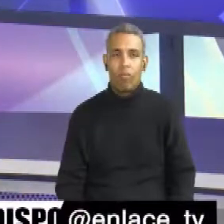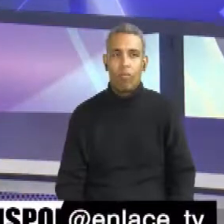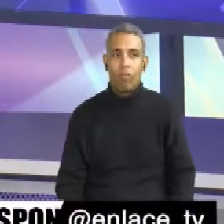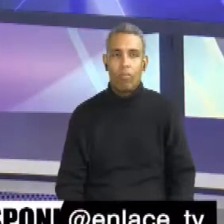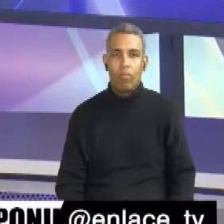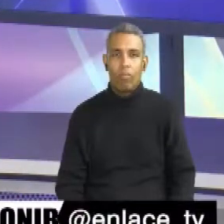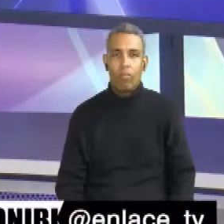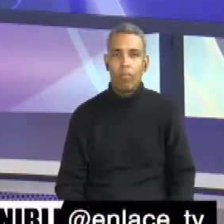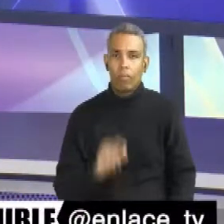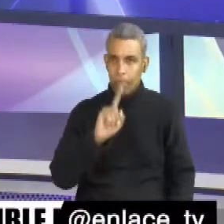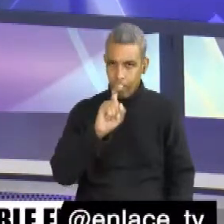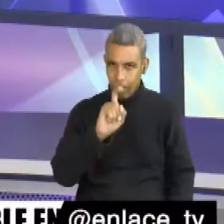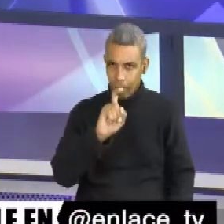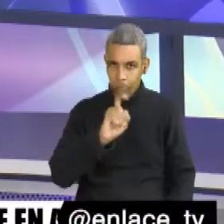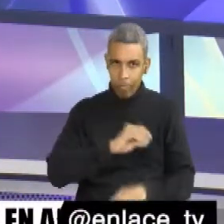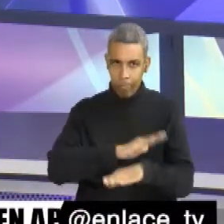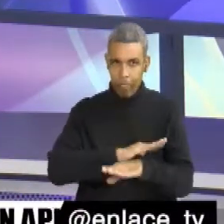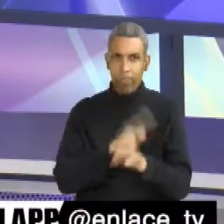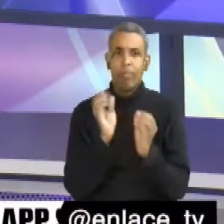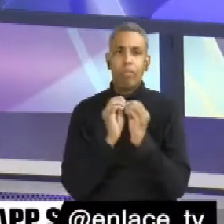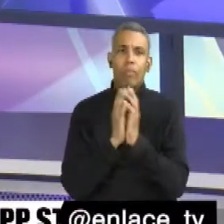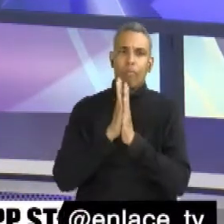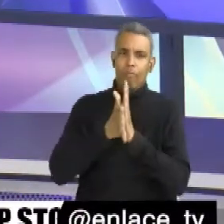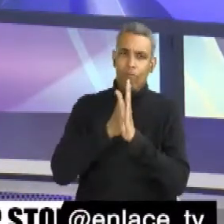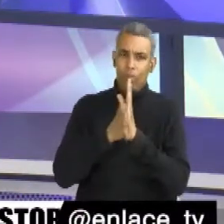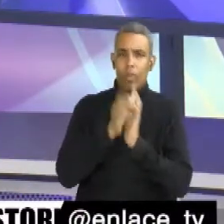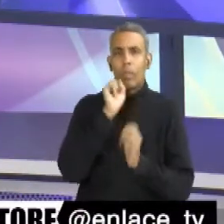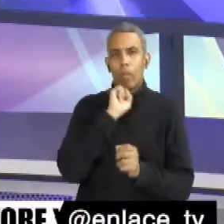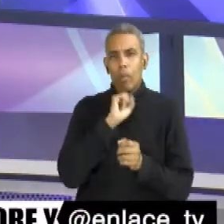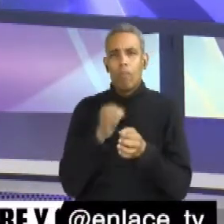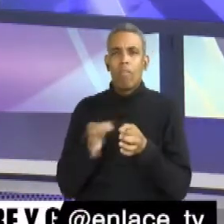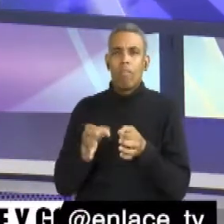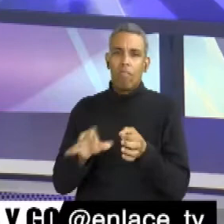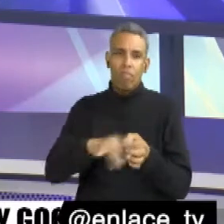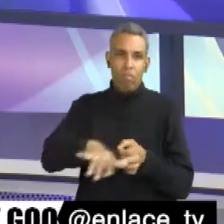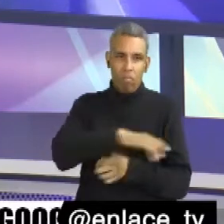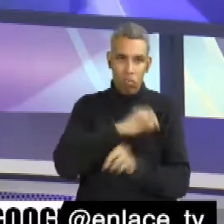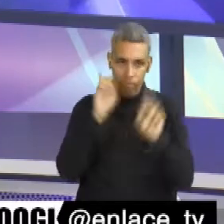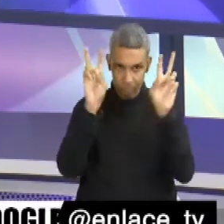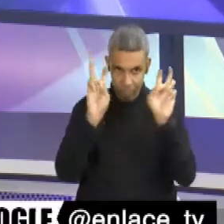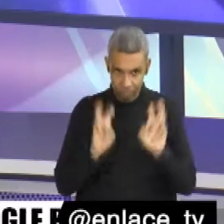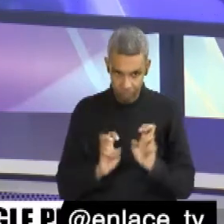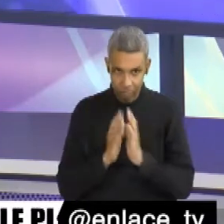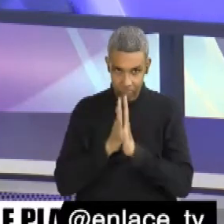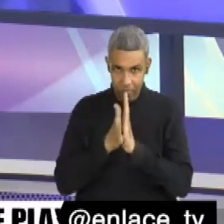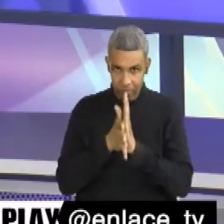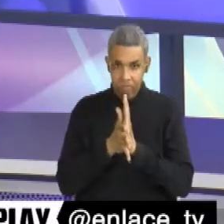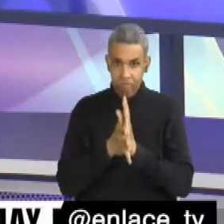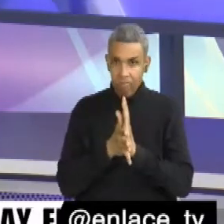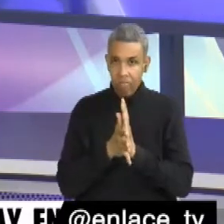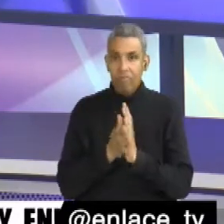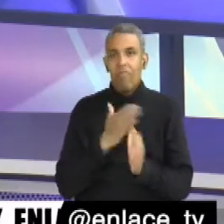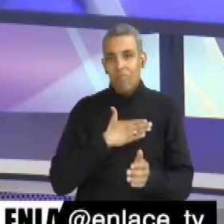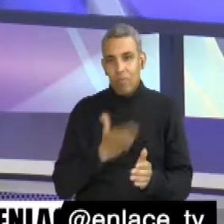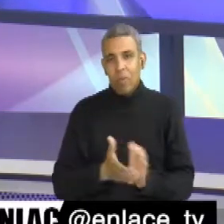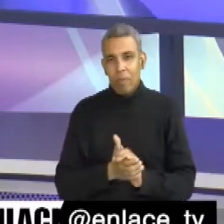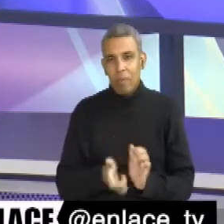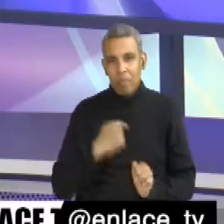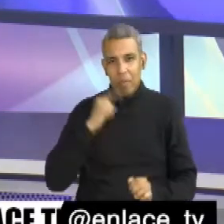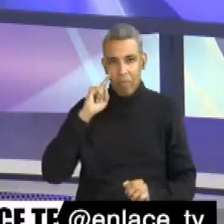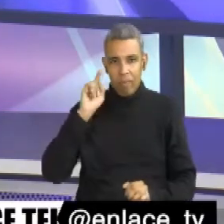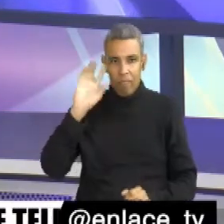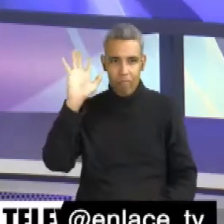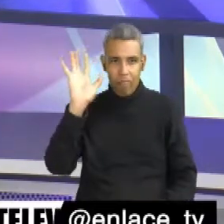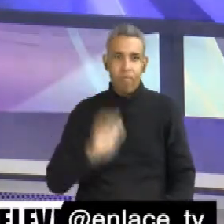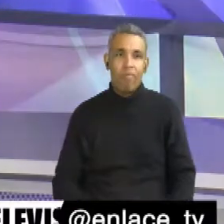Tenemos una cita a las 6:00 de la tarde con todo lo que ocurre en Barranca Bermeja y la región. Entérese, por supuesto, en Enlace Noticias, el noticiero que usted quiere ver. Feliz tarde